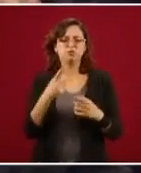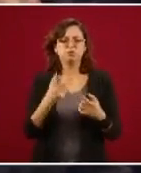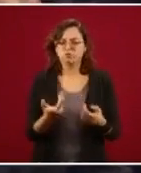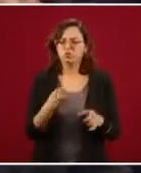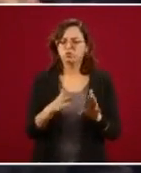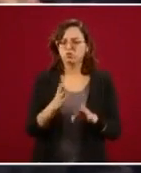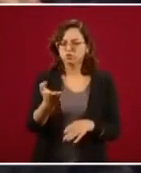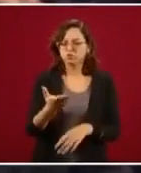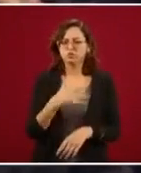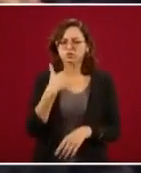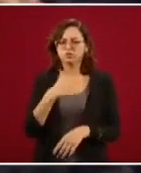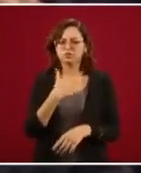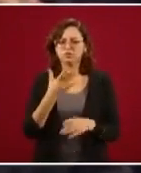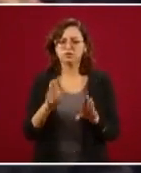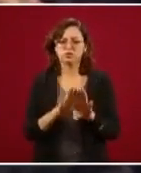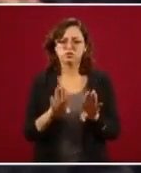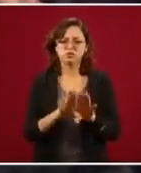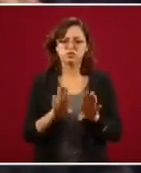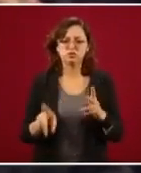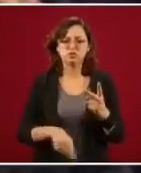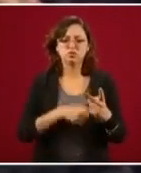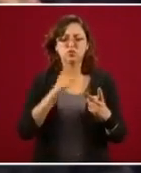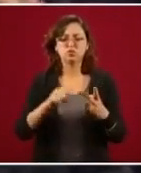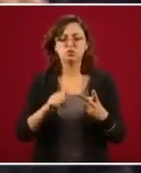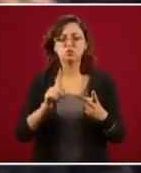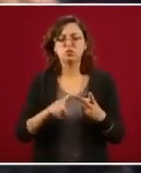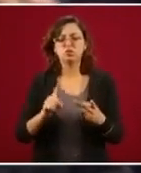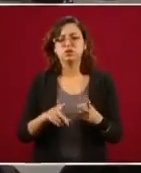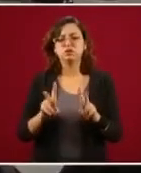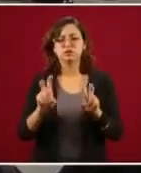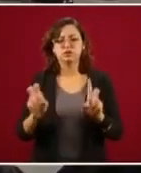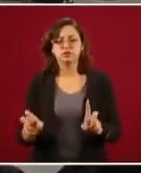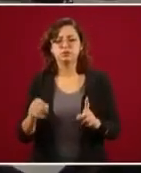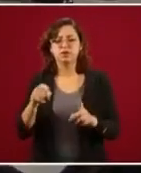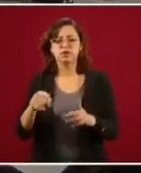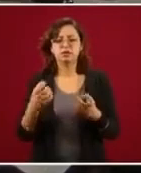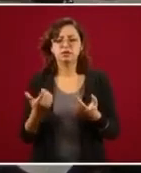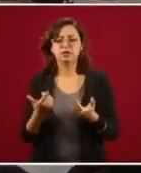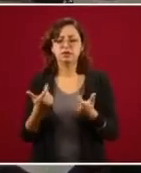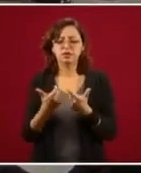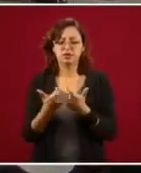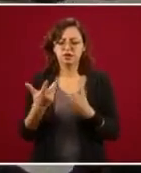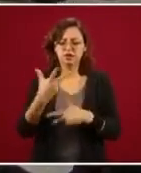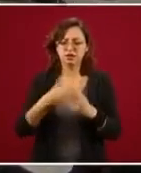pregunta sobre el Gabinete de Crecimiento Económico.